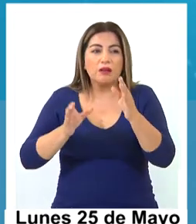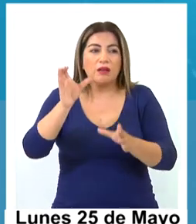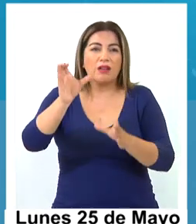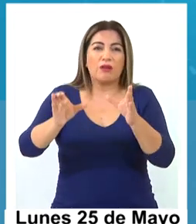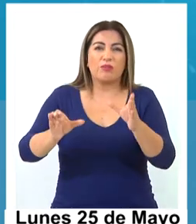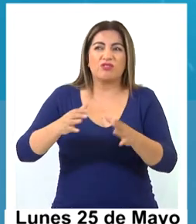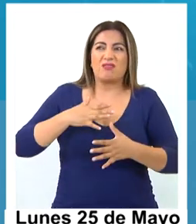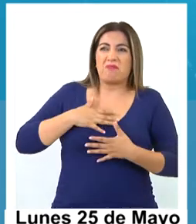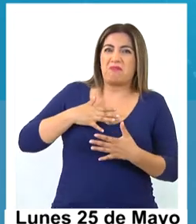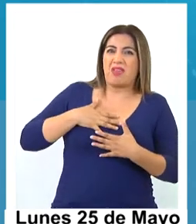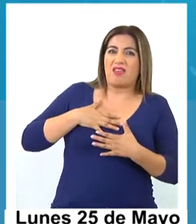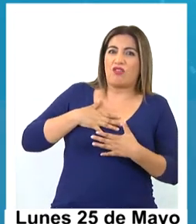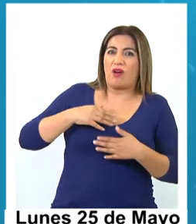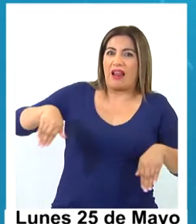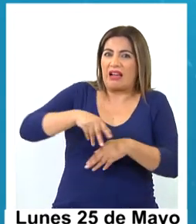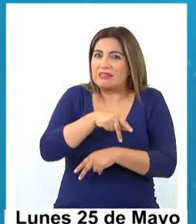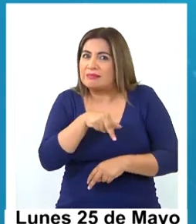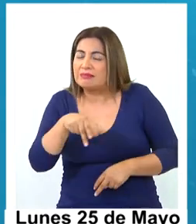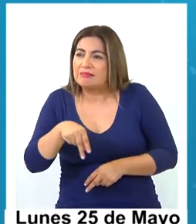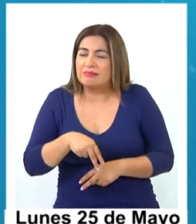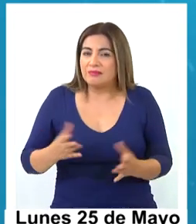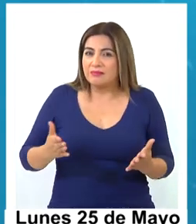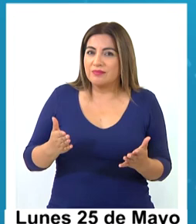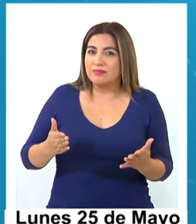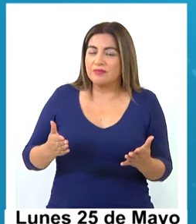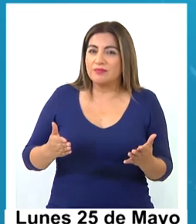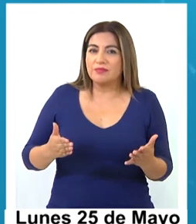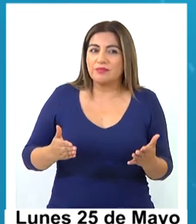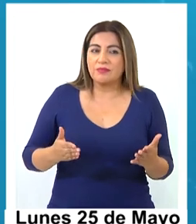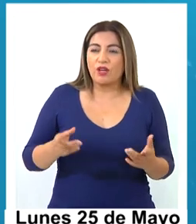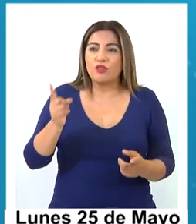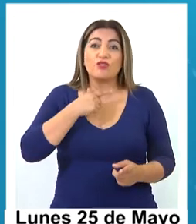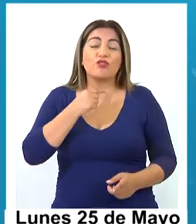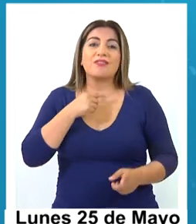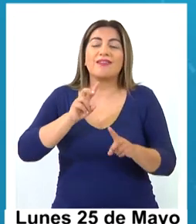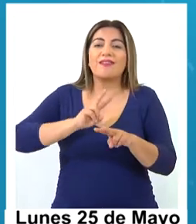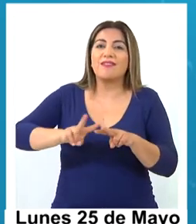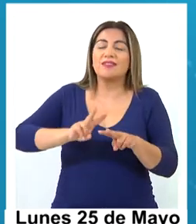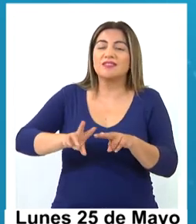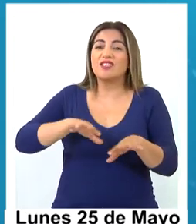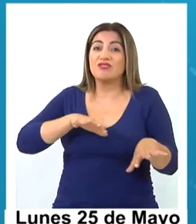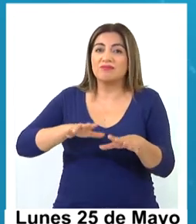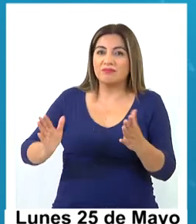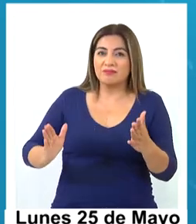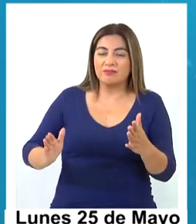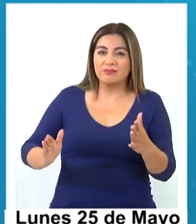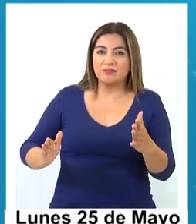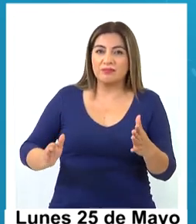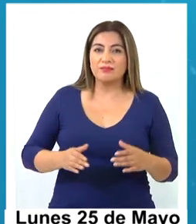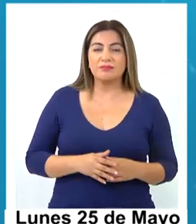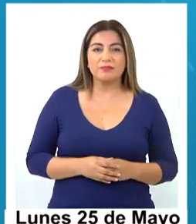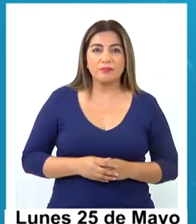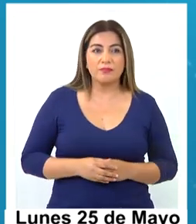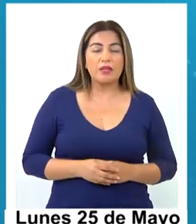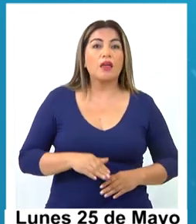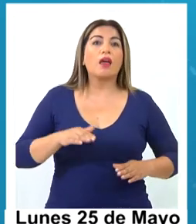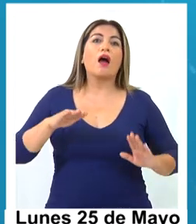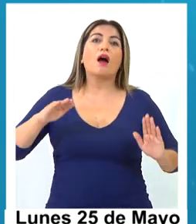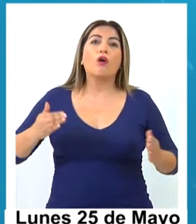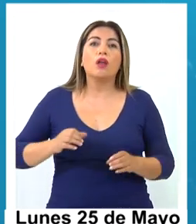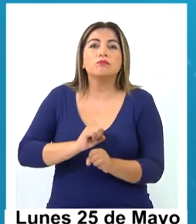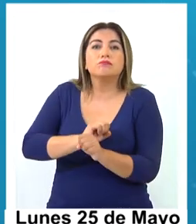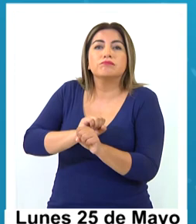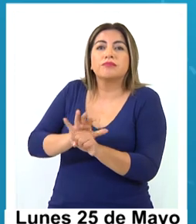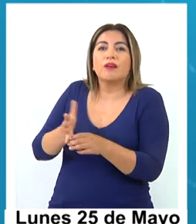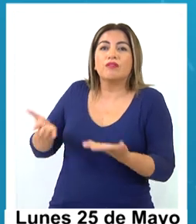mucho porque la gente le daba un poco de susto salir porque evitaba hacer cosas que no fueran empresarias y ahí